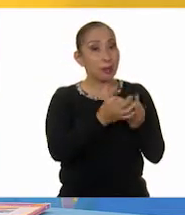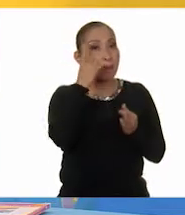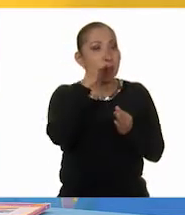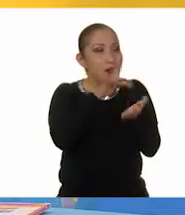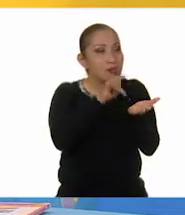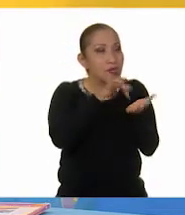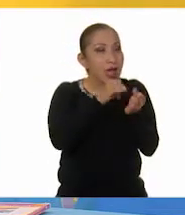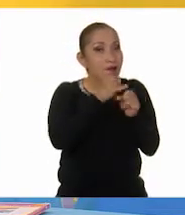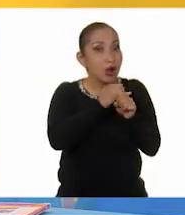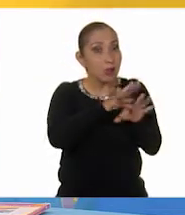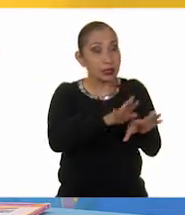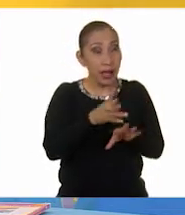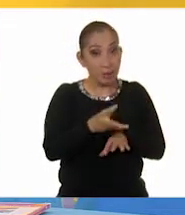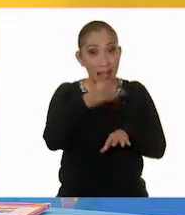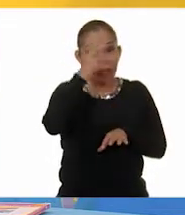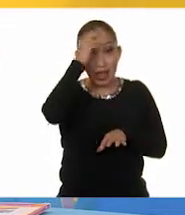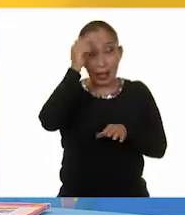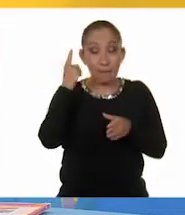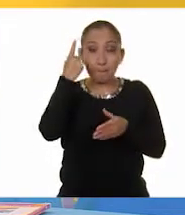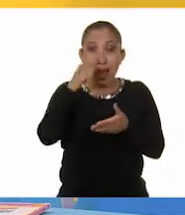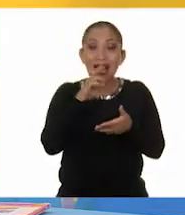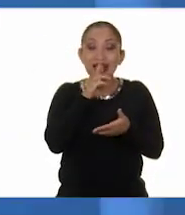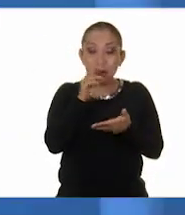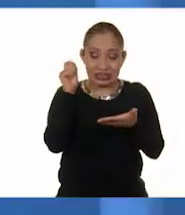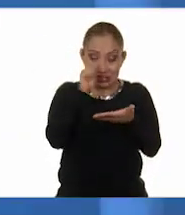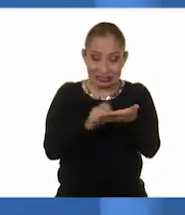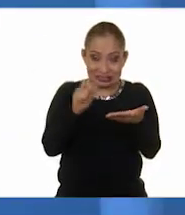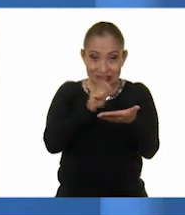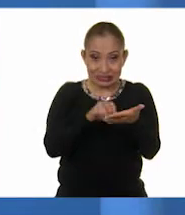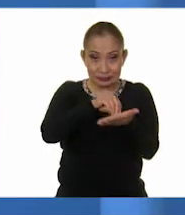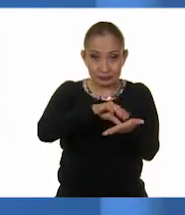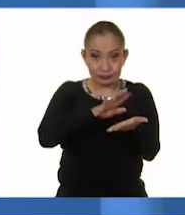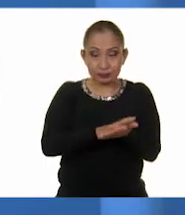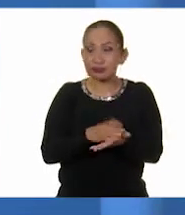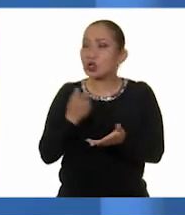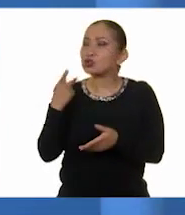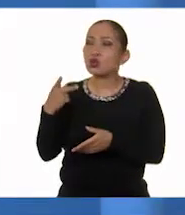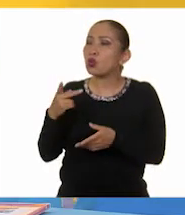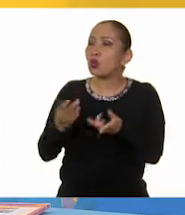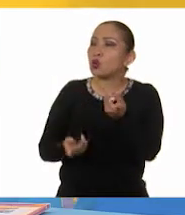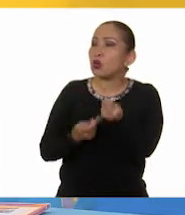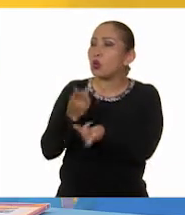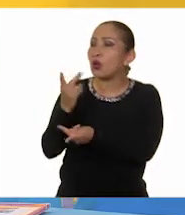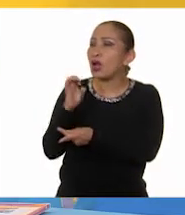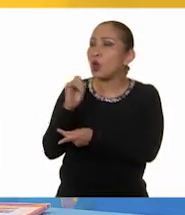datos y aprender a registrar respuestas. ¿Y sobre qué trata su encuesta, maestra?